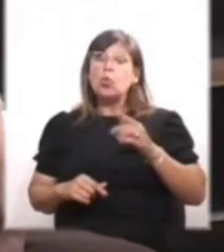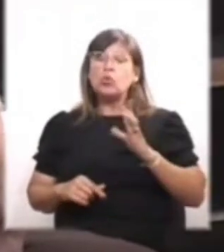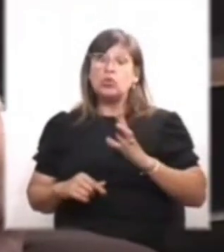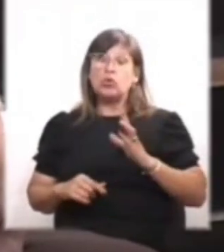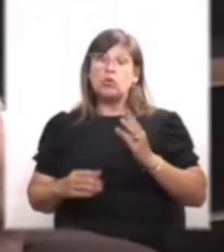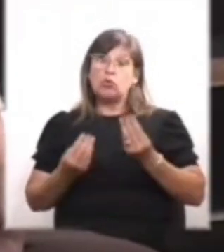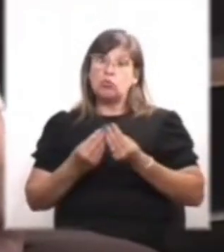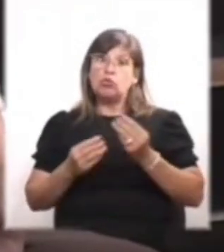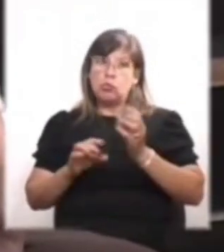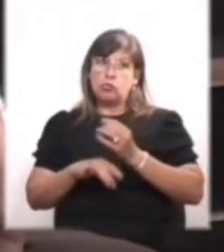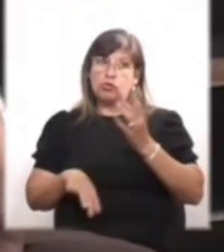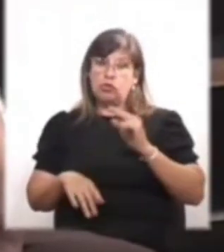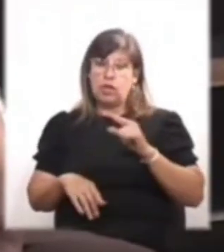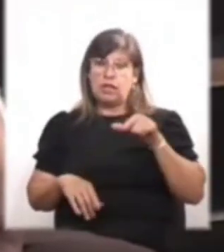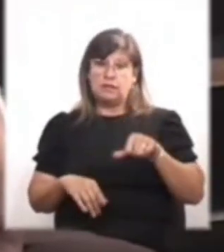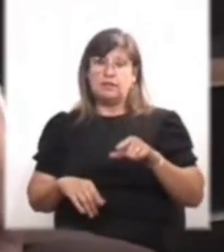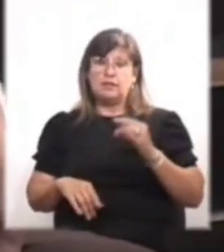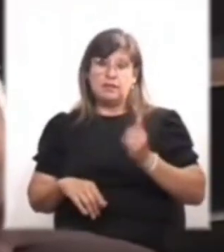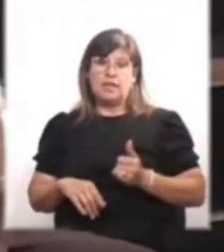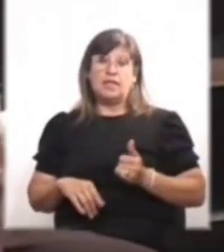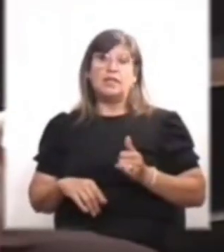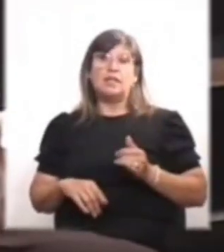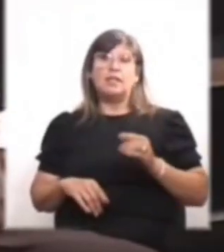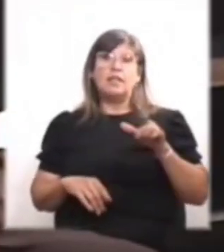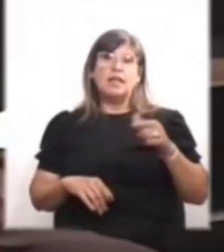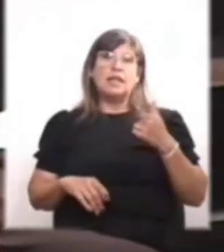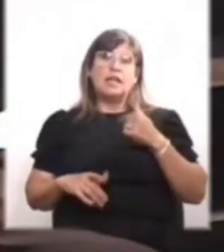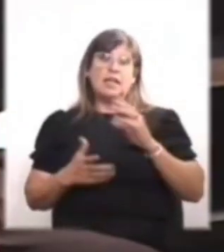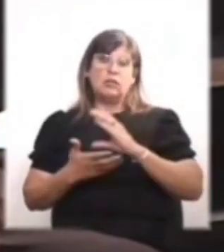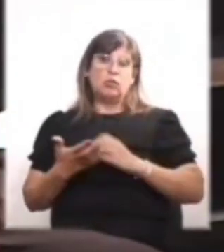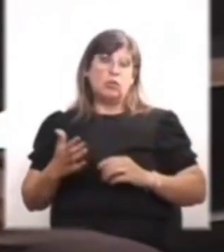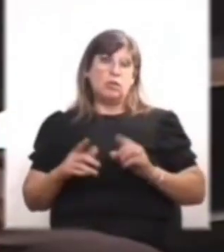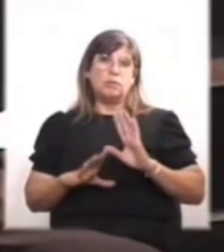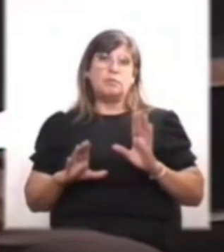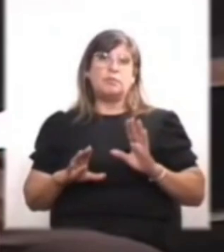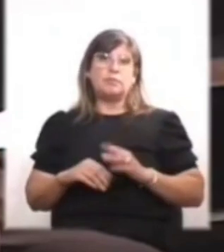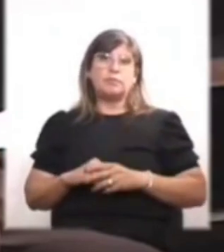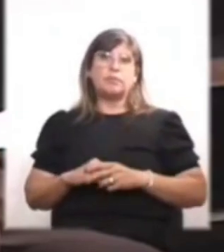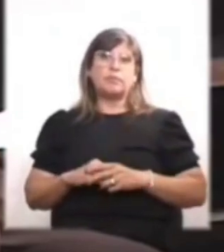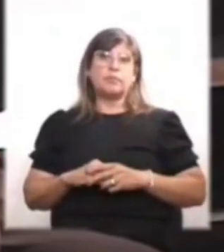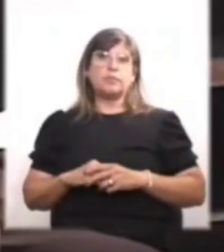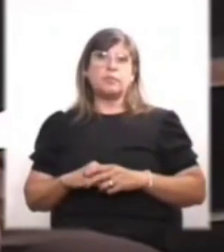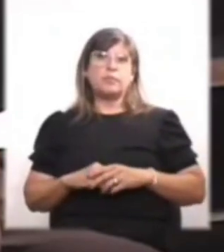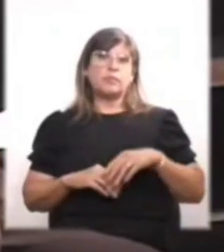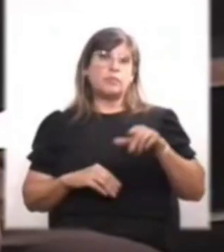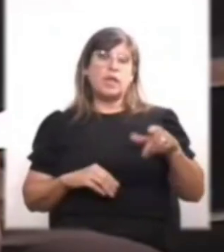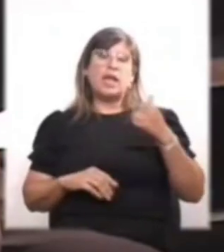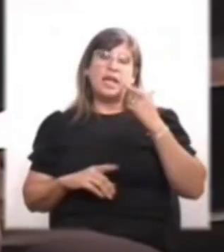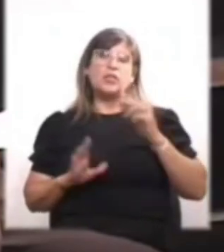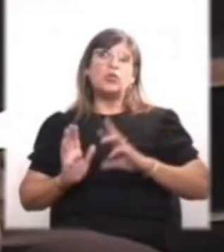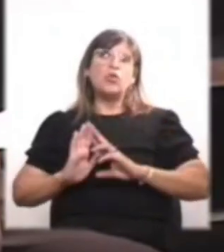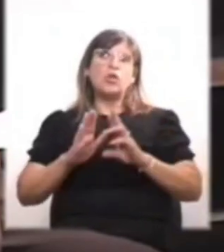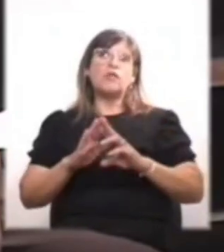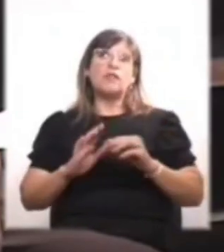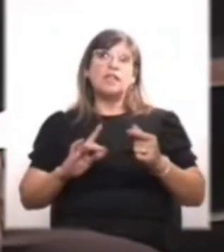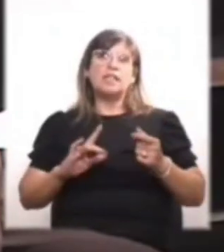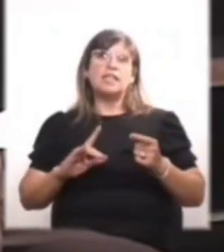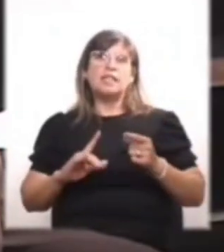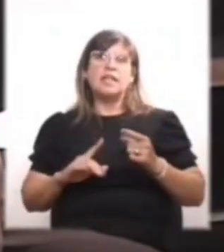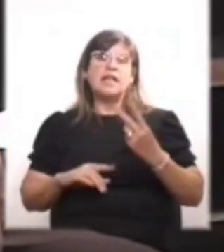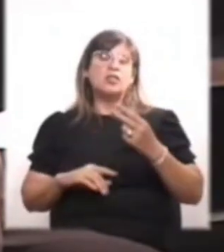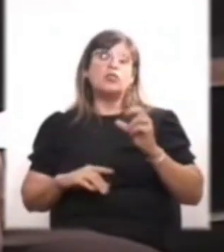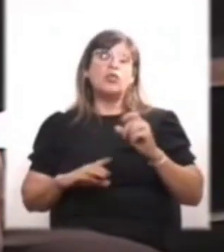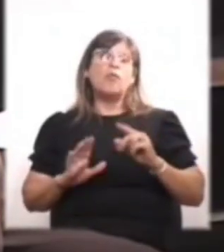que andan por ahí, porque independientemente de todo su currículum, que no vale la pena, es uno de los referentes uno de los